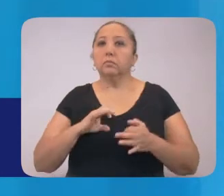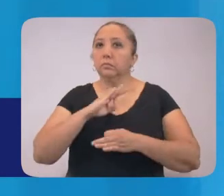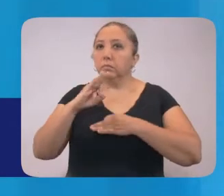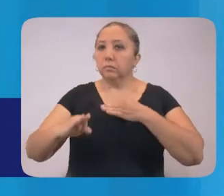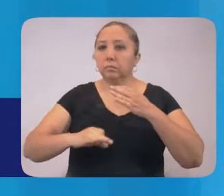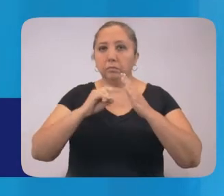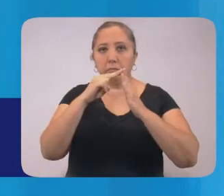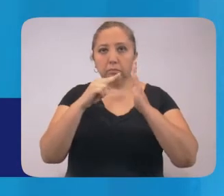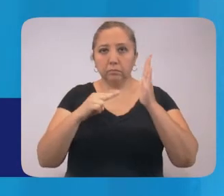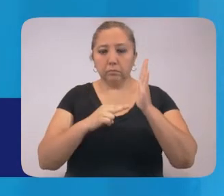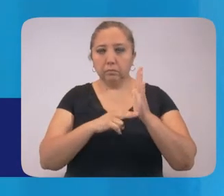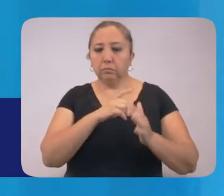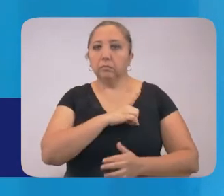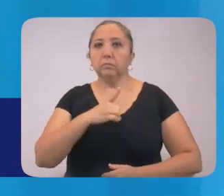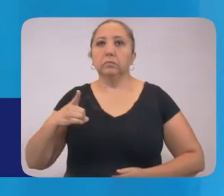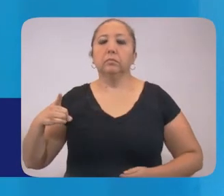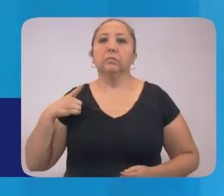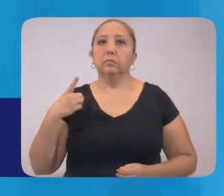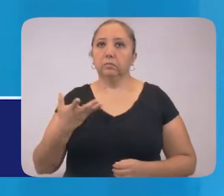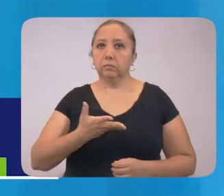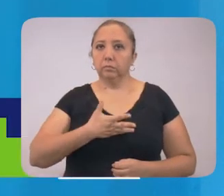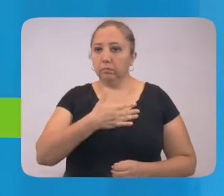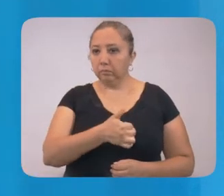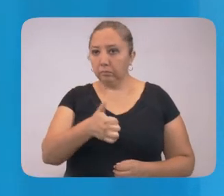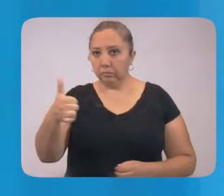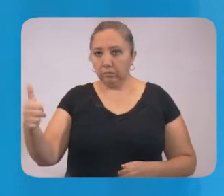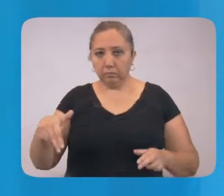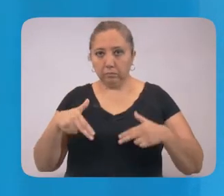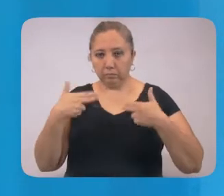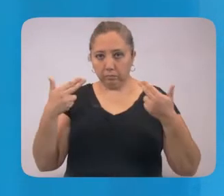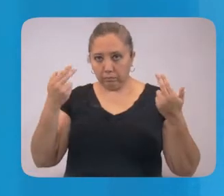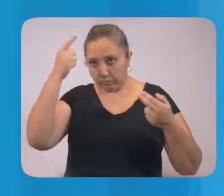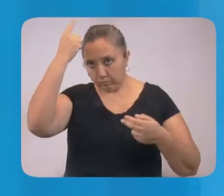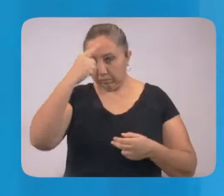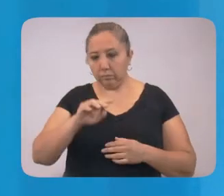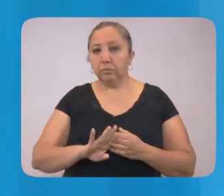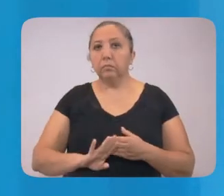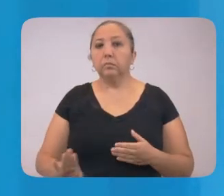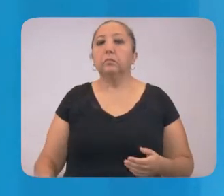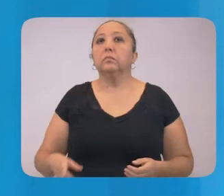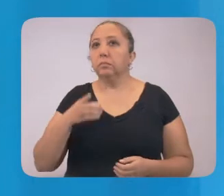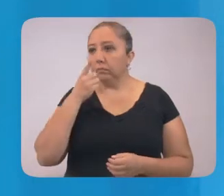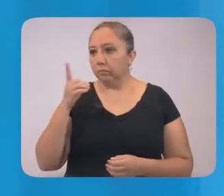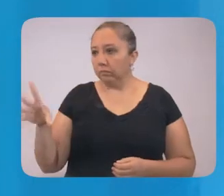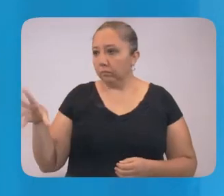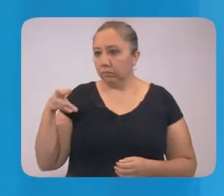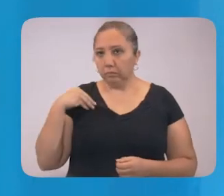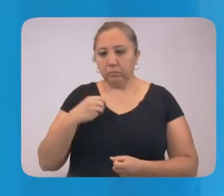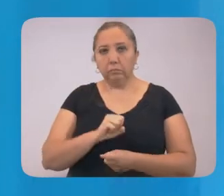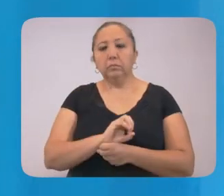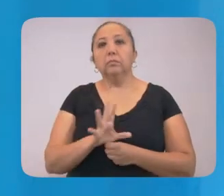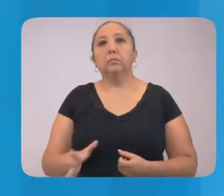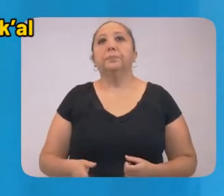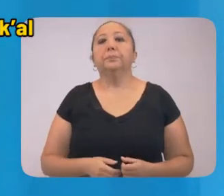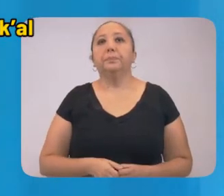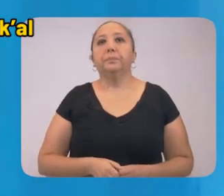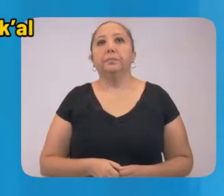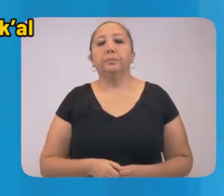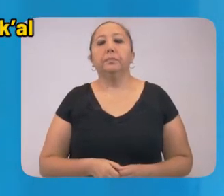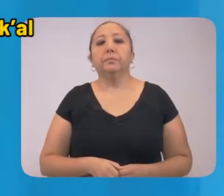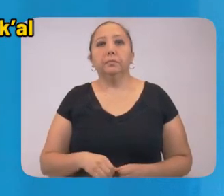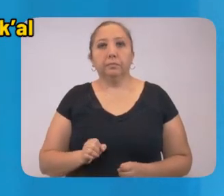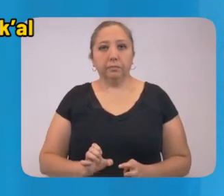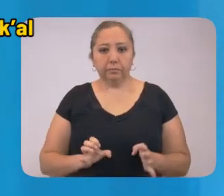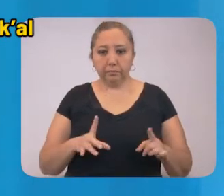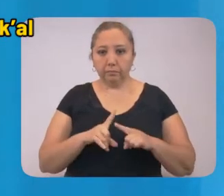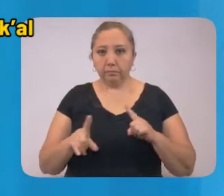todos los protocolos sanitarios específicos a cada giro comercial para prevenir y evitar contagios por coronavirus se han